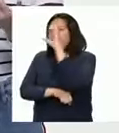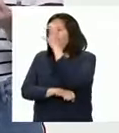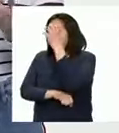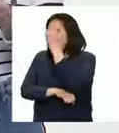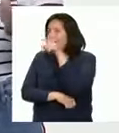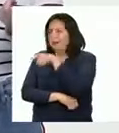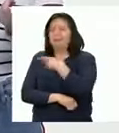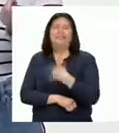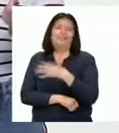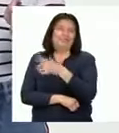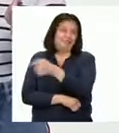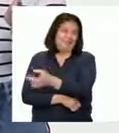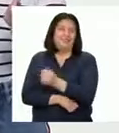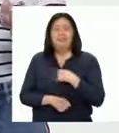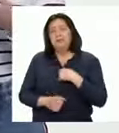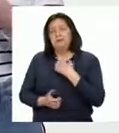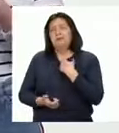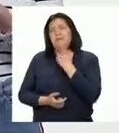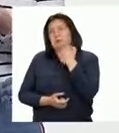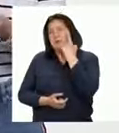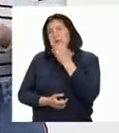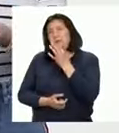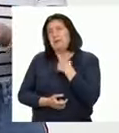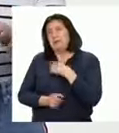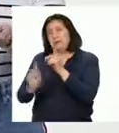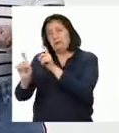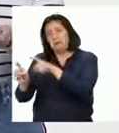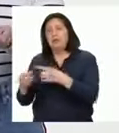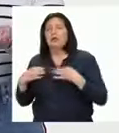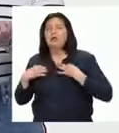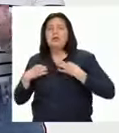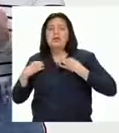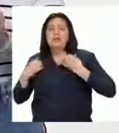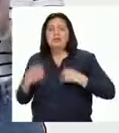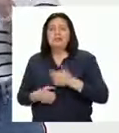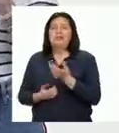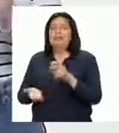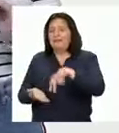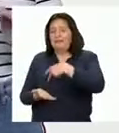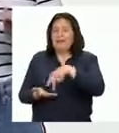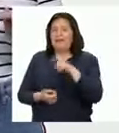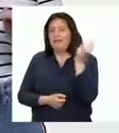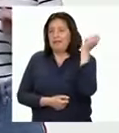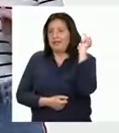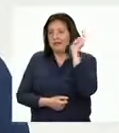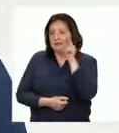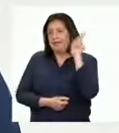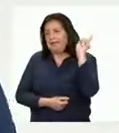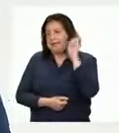Creo que a él ya solo me faltaría preguntarle por la vestimenta de la danza de la pandilla y algo más sobre la comida.